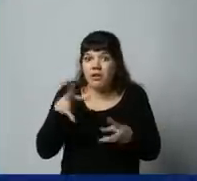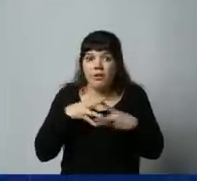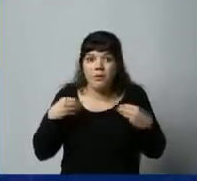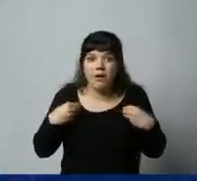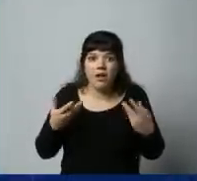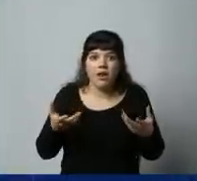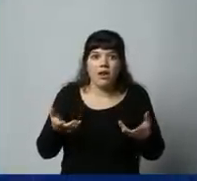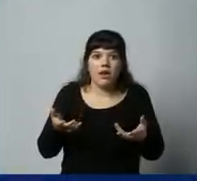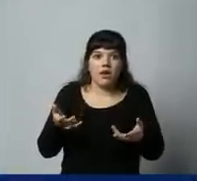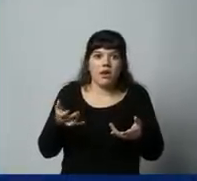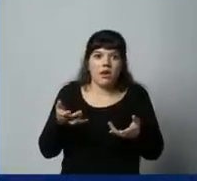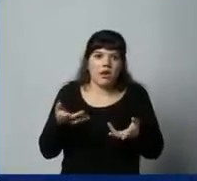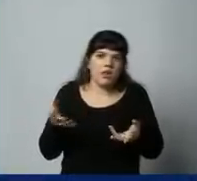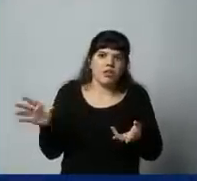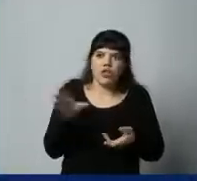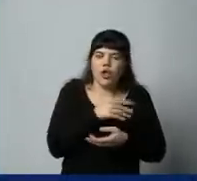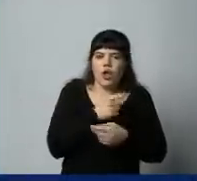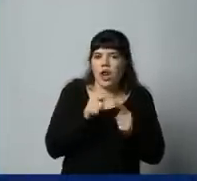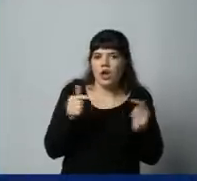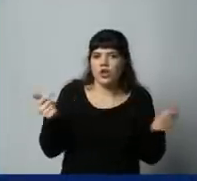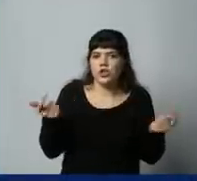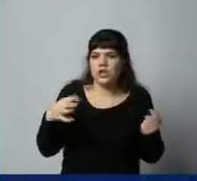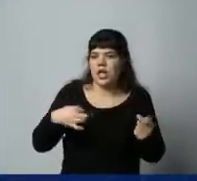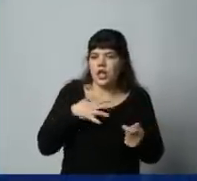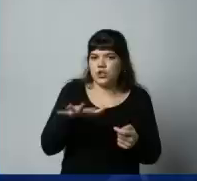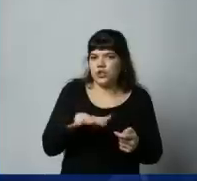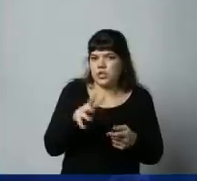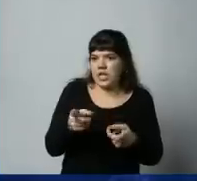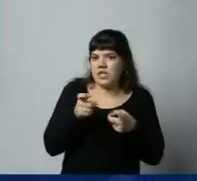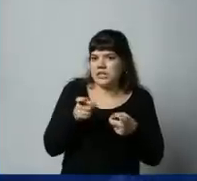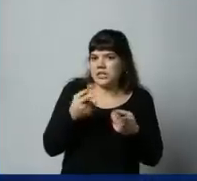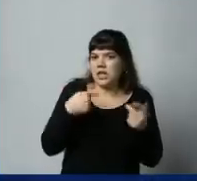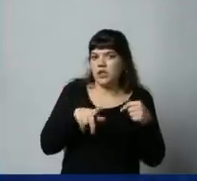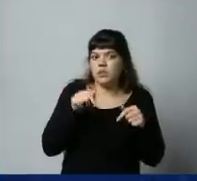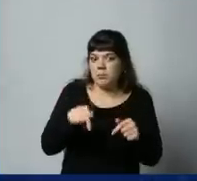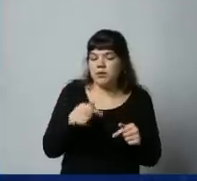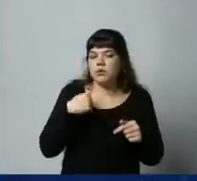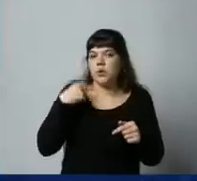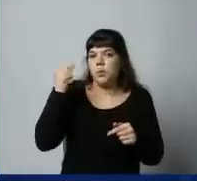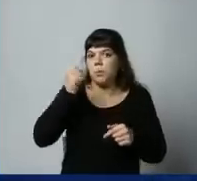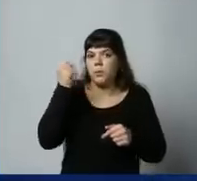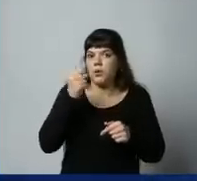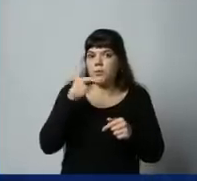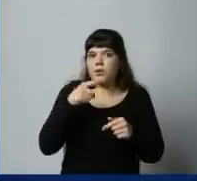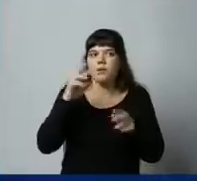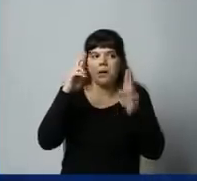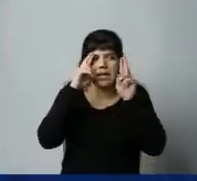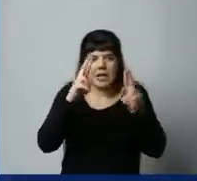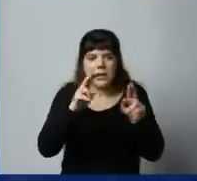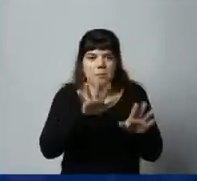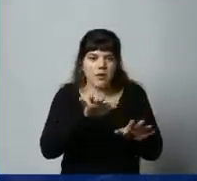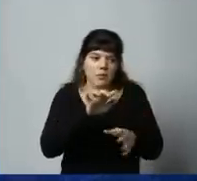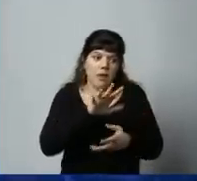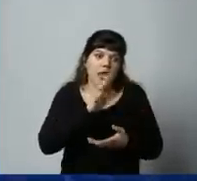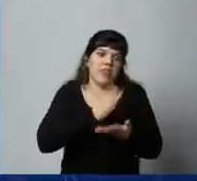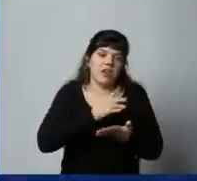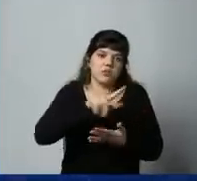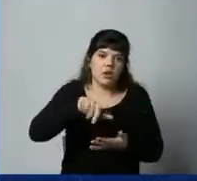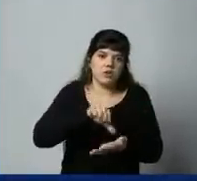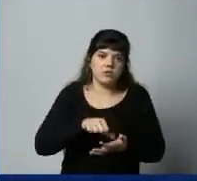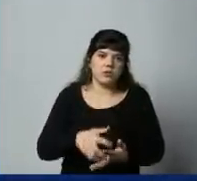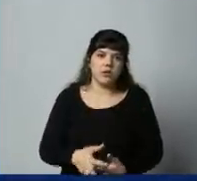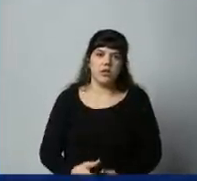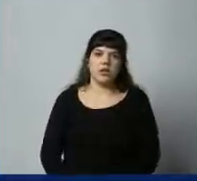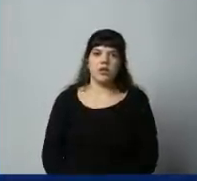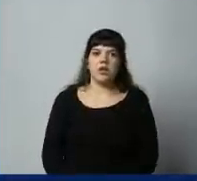equipamiento del servicio social y para eso nosotros es el respeto por el derecho a la ciudad Ho una